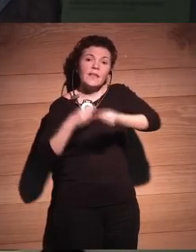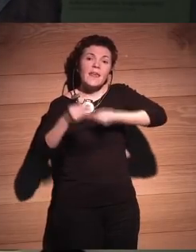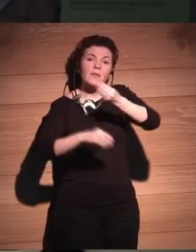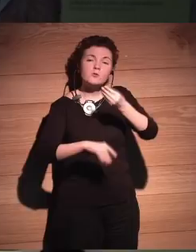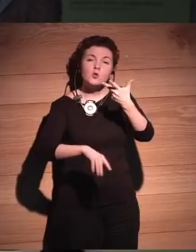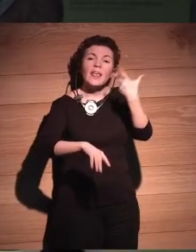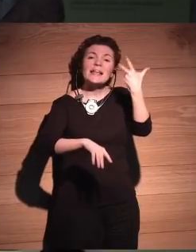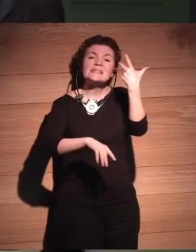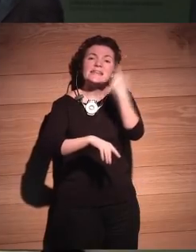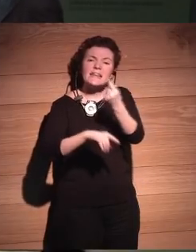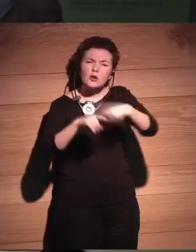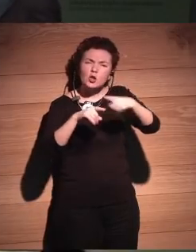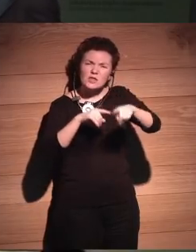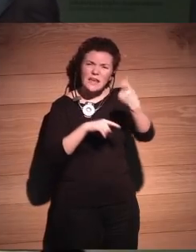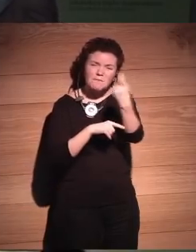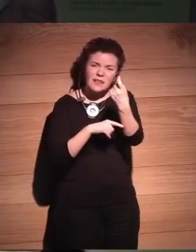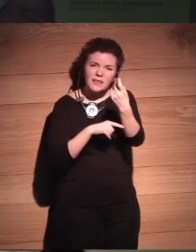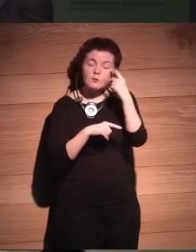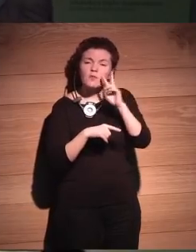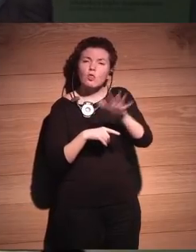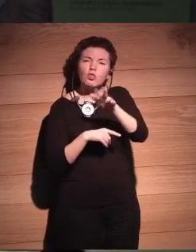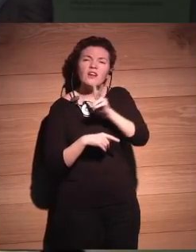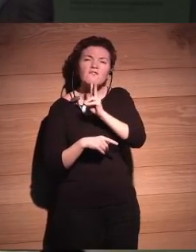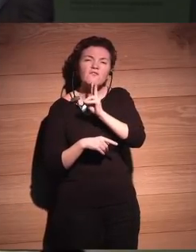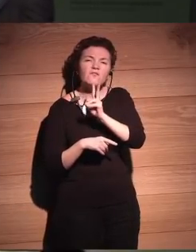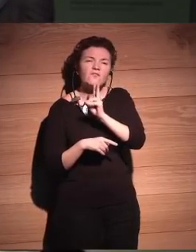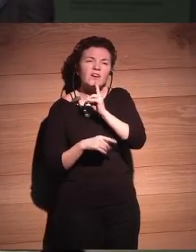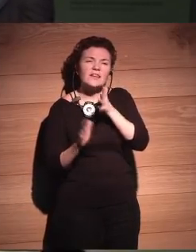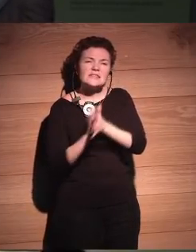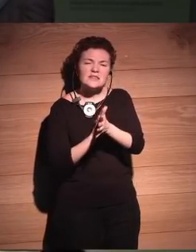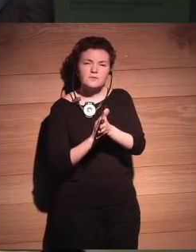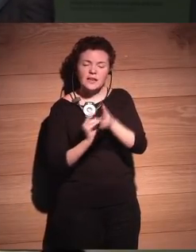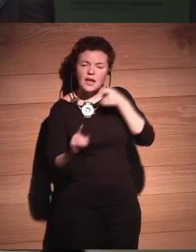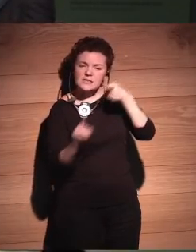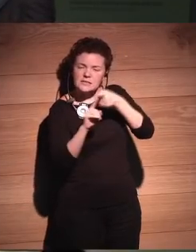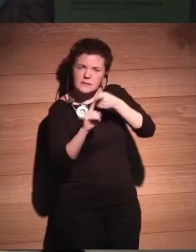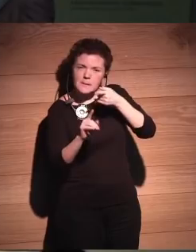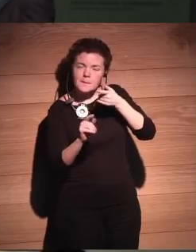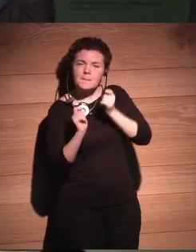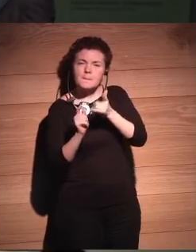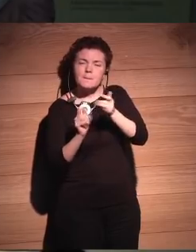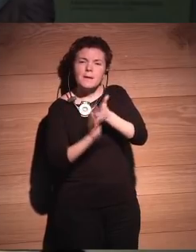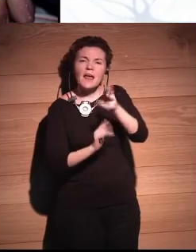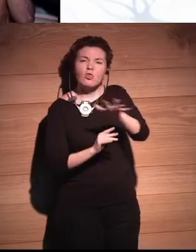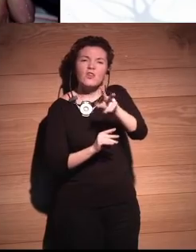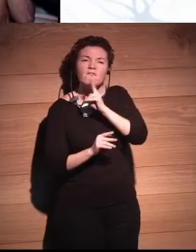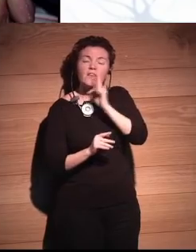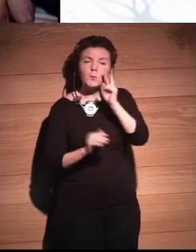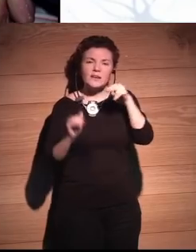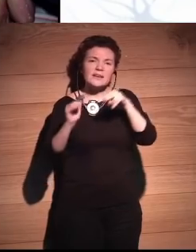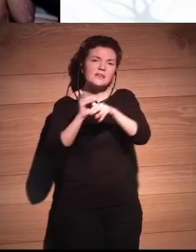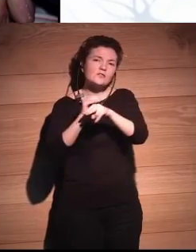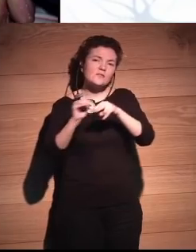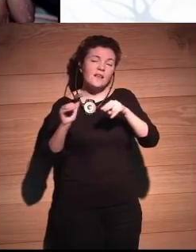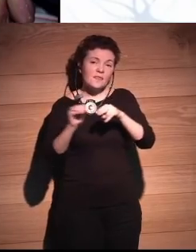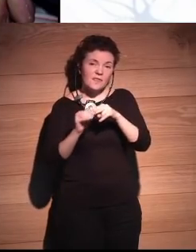esta enzima que faltaba, y vemos las áreas verdes, que son las áreas objeto, digamos, y aquí podemos ver la resonancia magnética